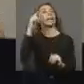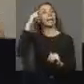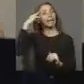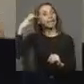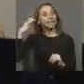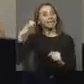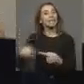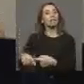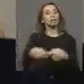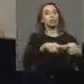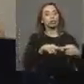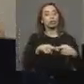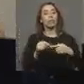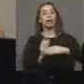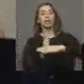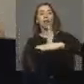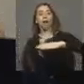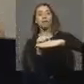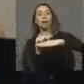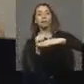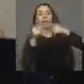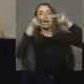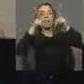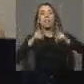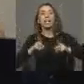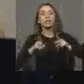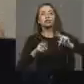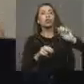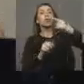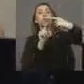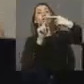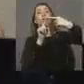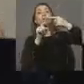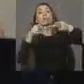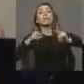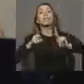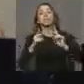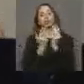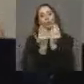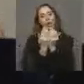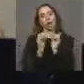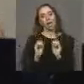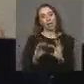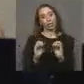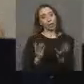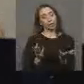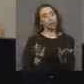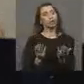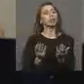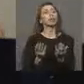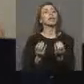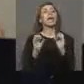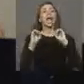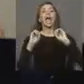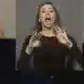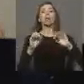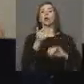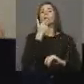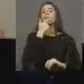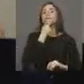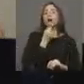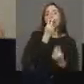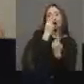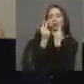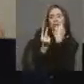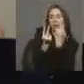basada en derechos. Uno de ellos es el derecho a la educación, no de una educación en que sea fácil